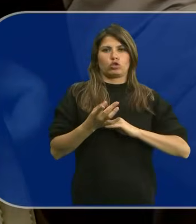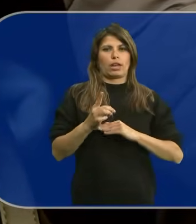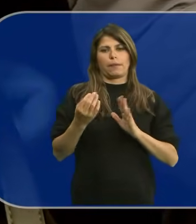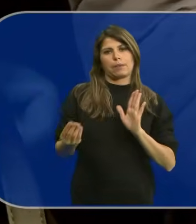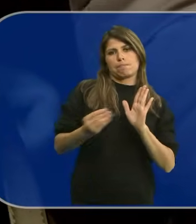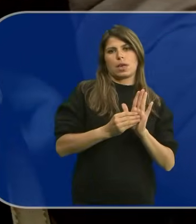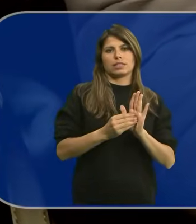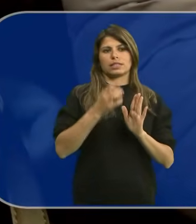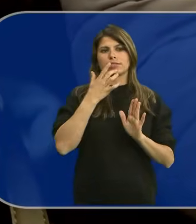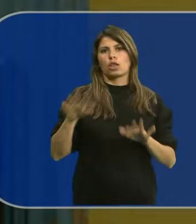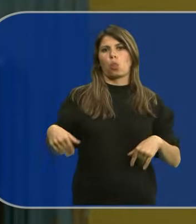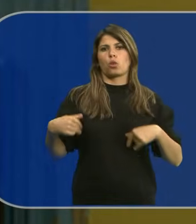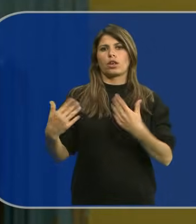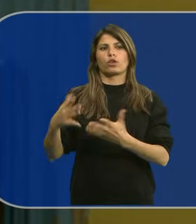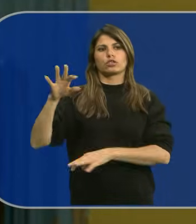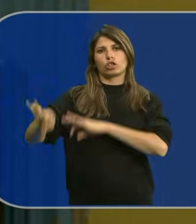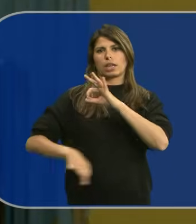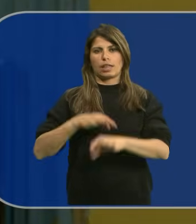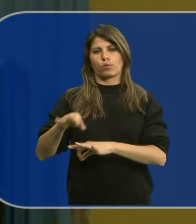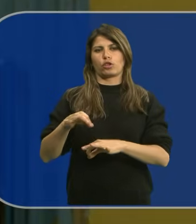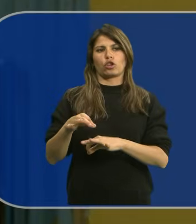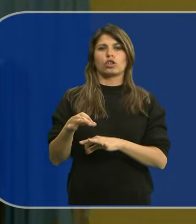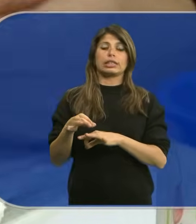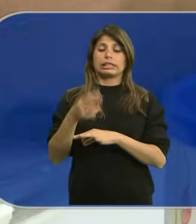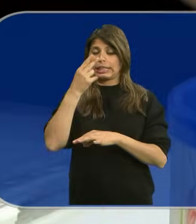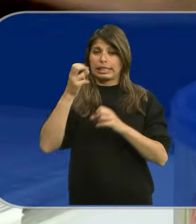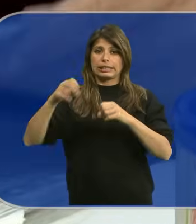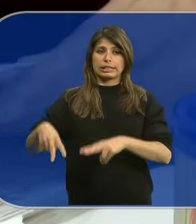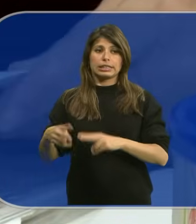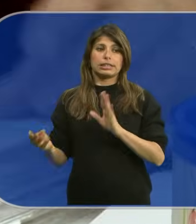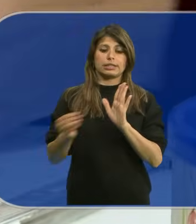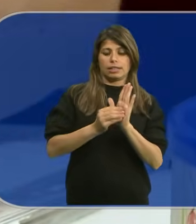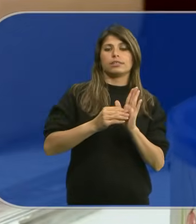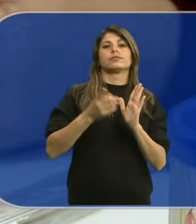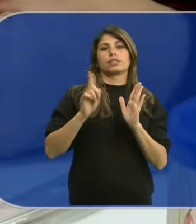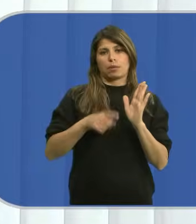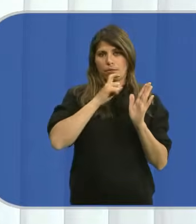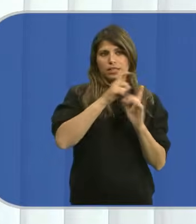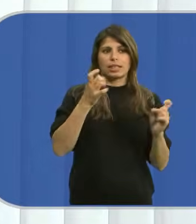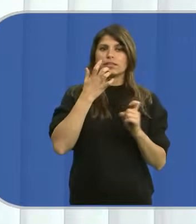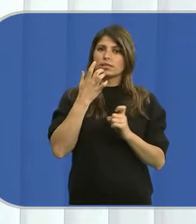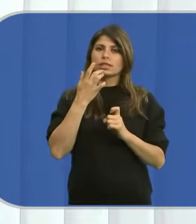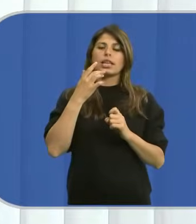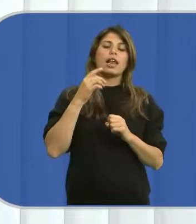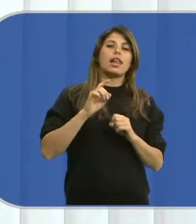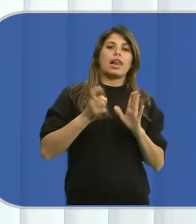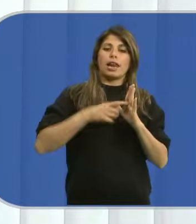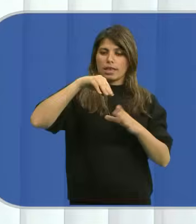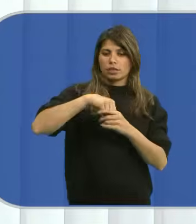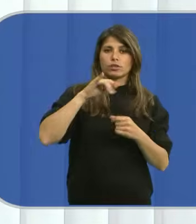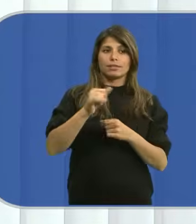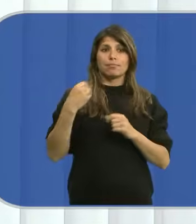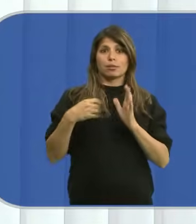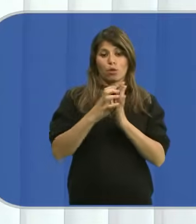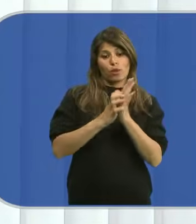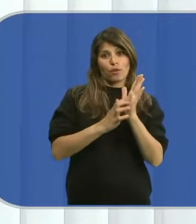hacemos donaciones a organizaciones sin ánimo de lucro. Si están contempladas en la Ley 49/2002, esa deducción en los primeros 250